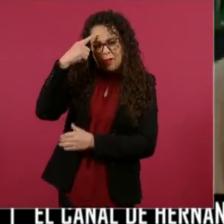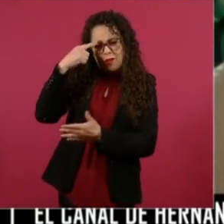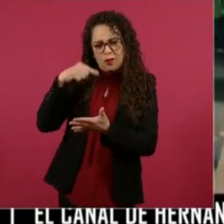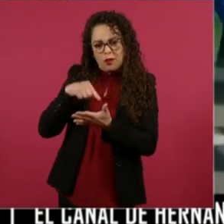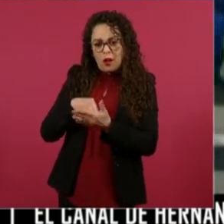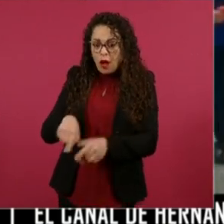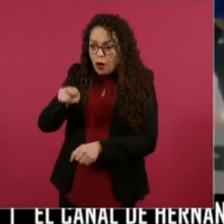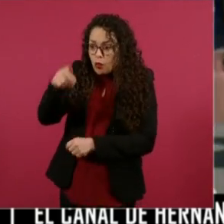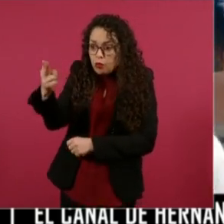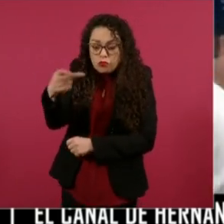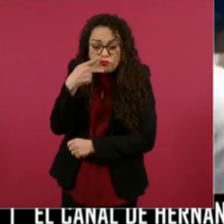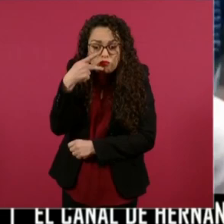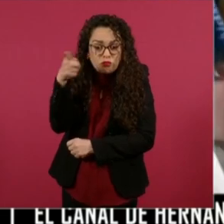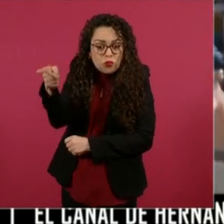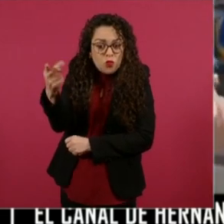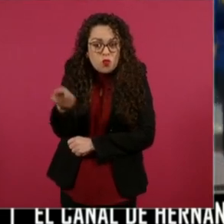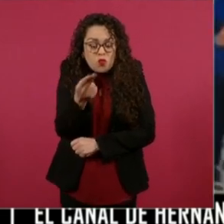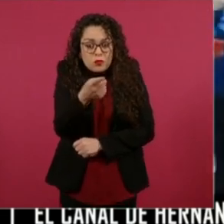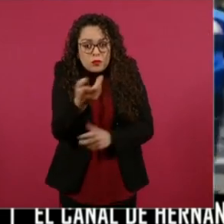usted. O sea,